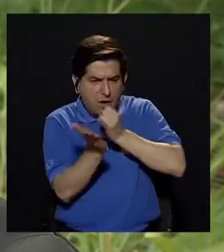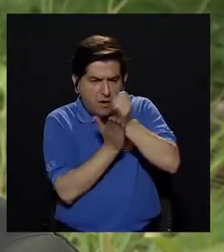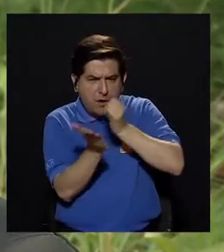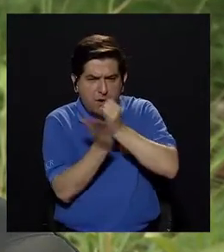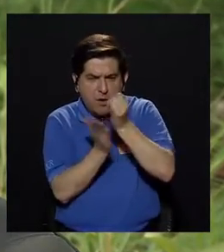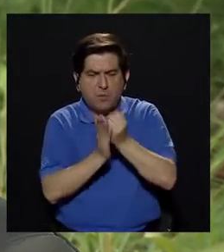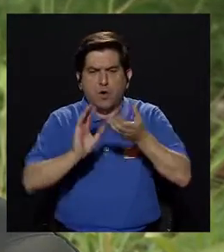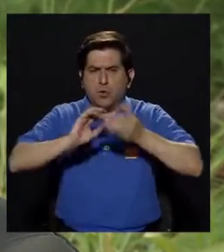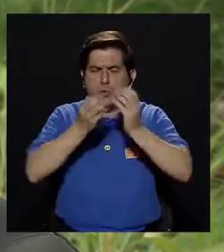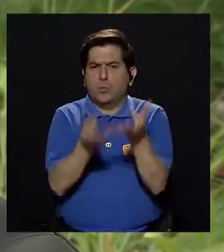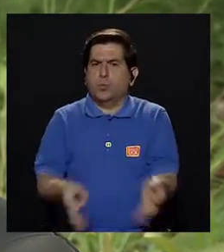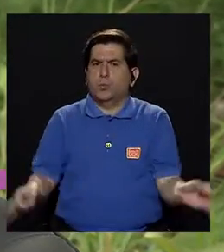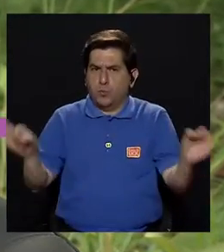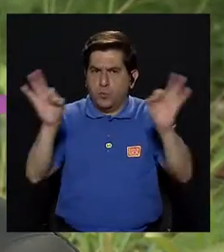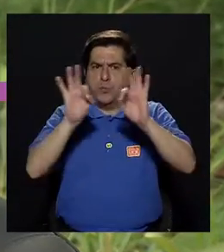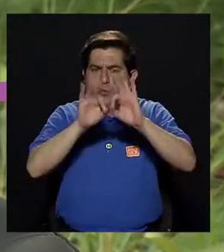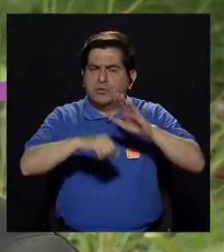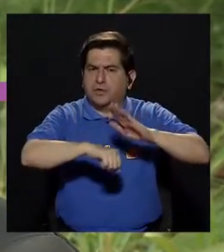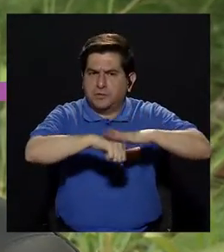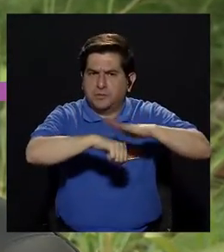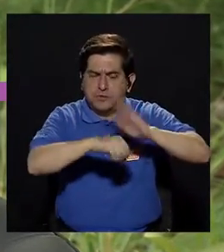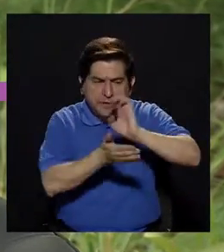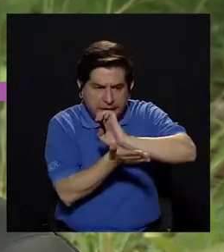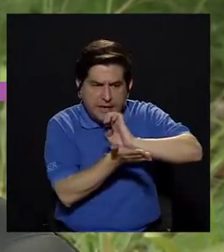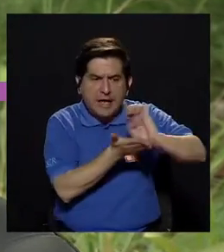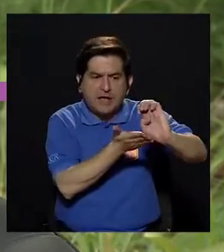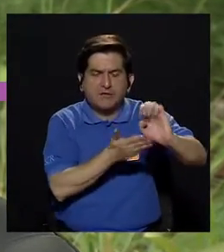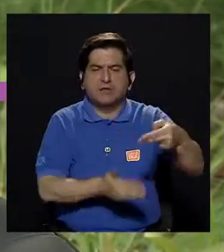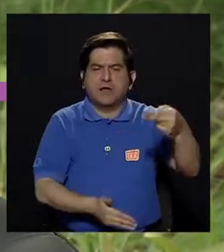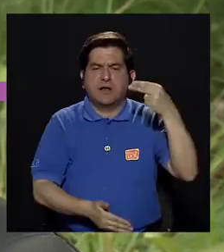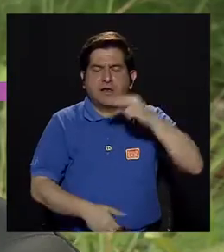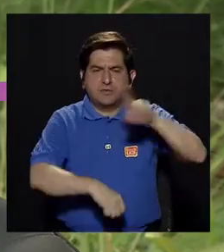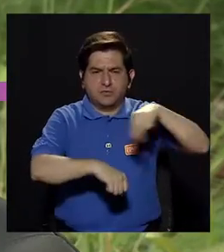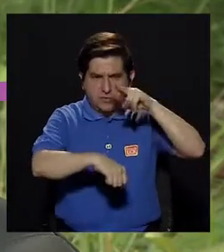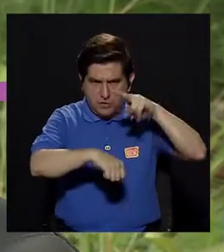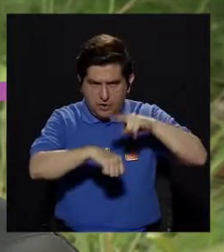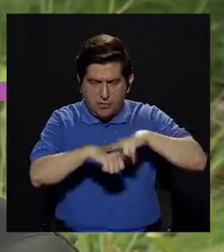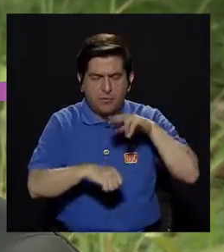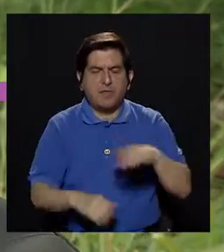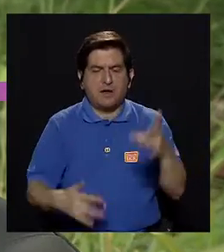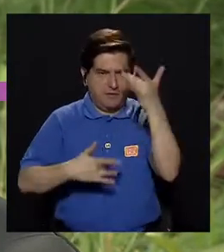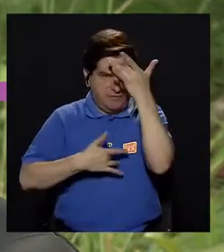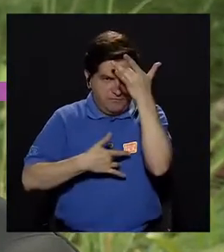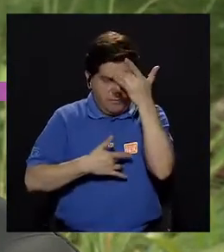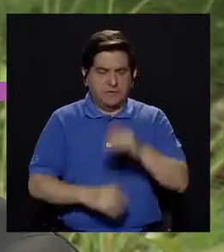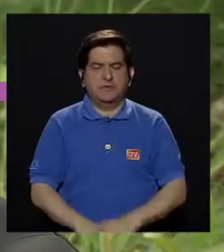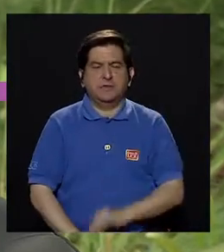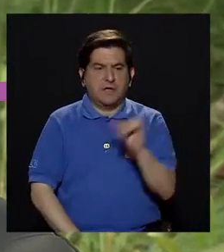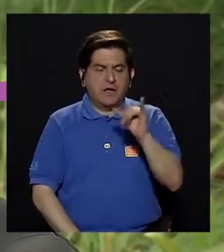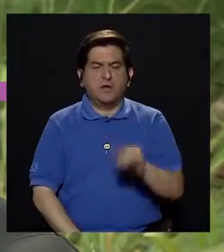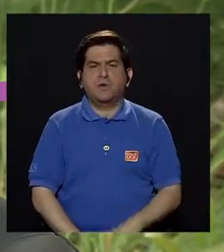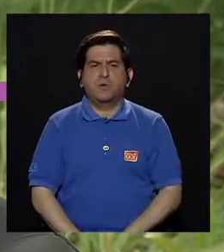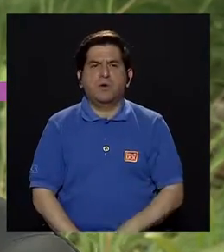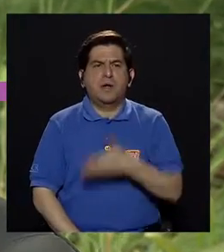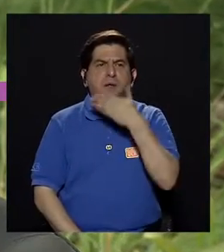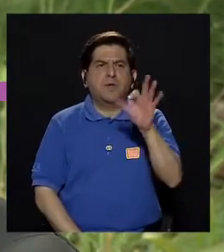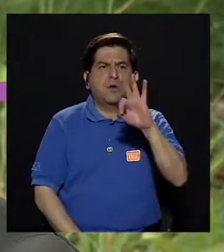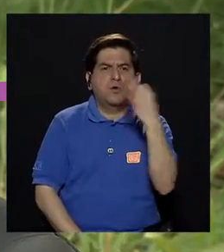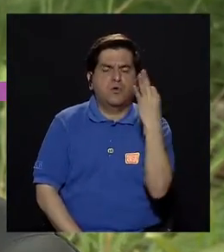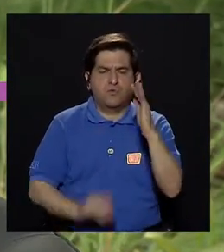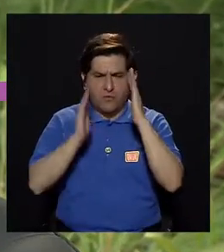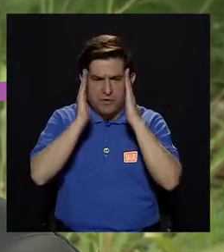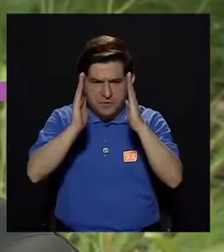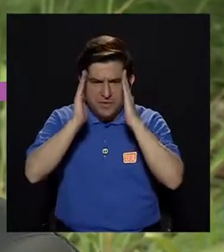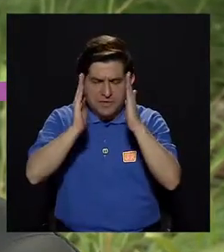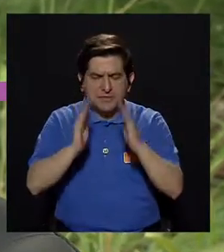investigación, ha dado datos fundamentales para lo que es la prevención y la historia natural de la enfermedad, y ver también las mejores formas de